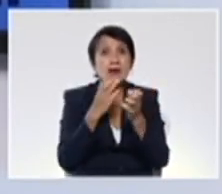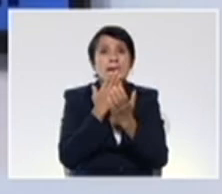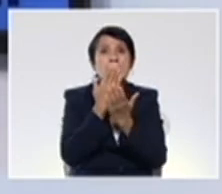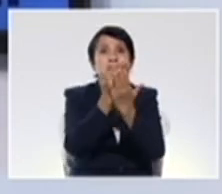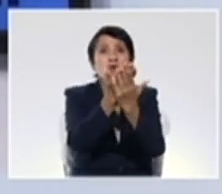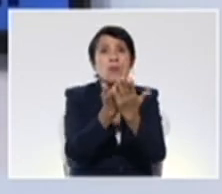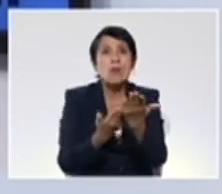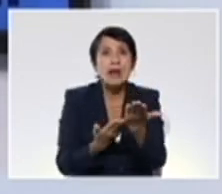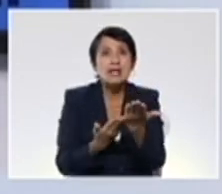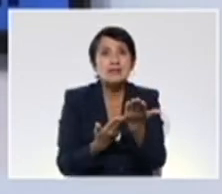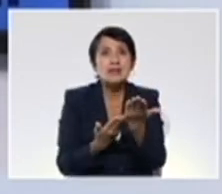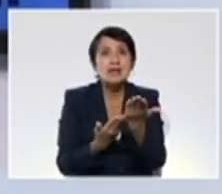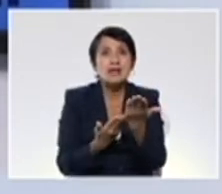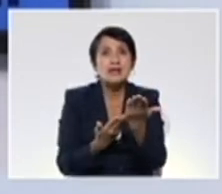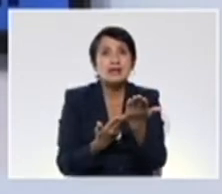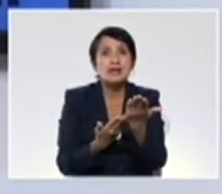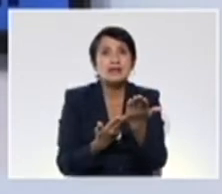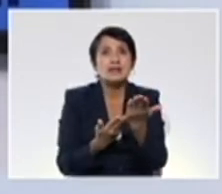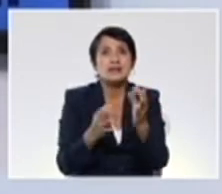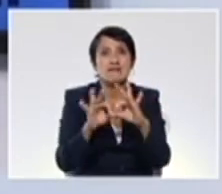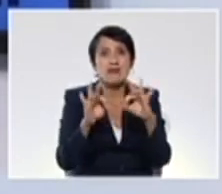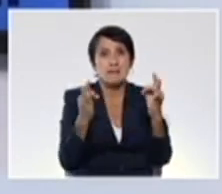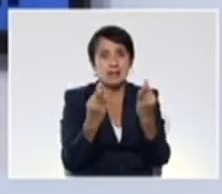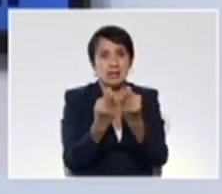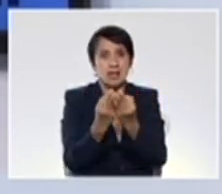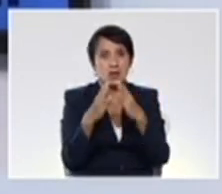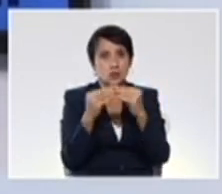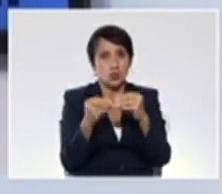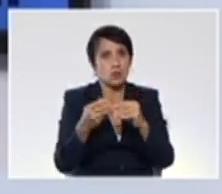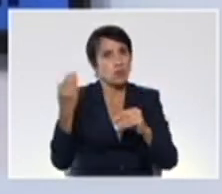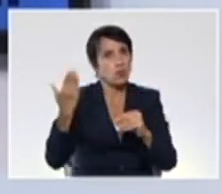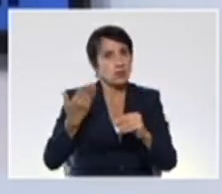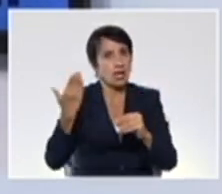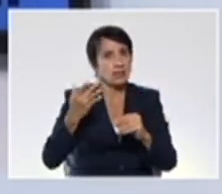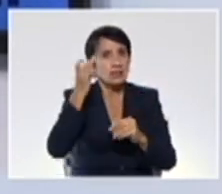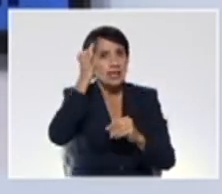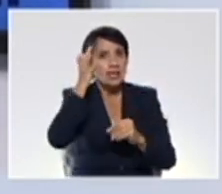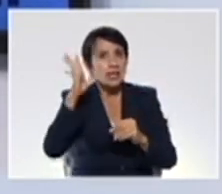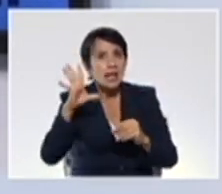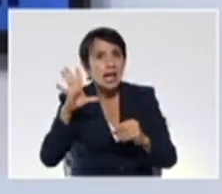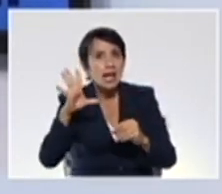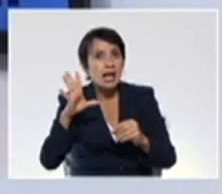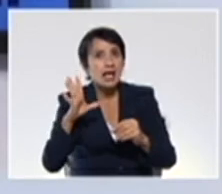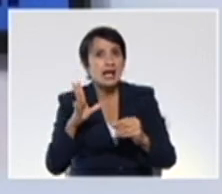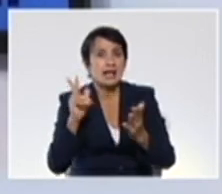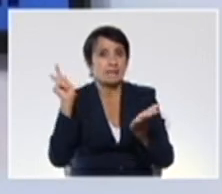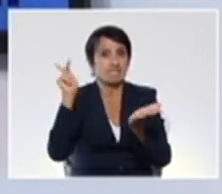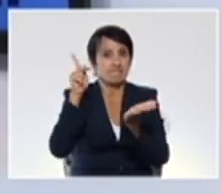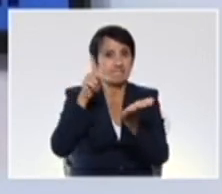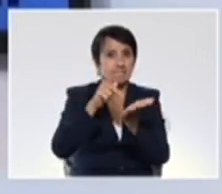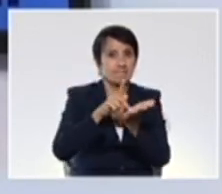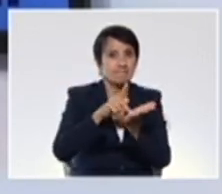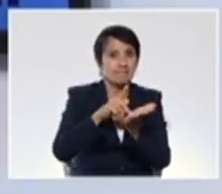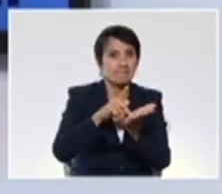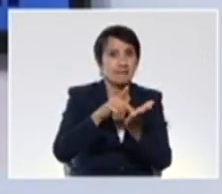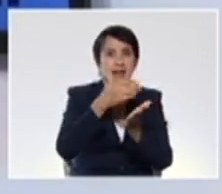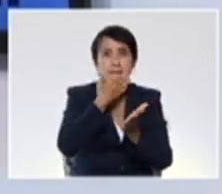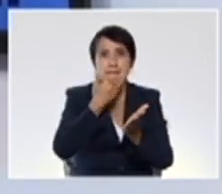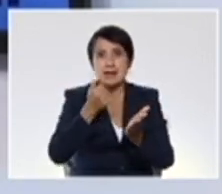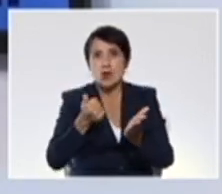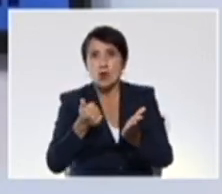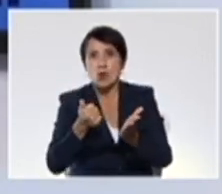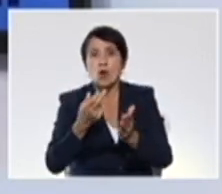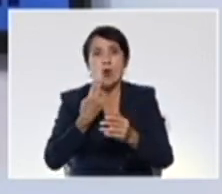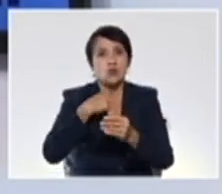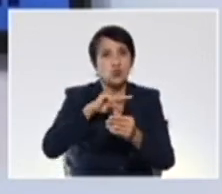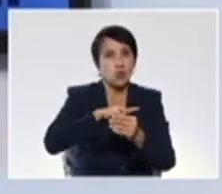de emprendimiento familiar. Lo importante es eso, creer en el estudiante, en el participante, en ese joven, y